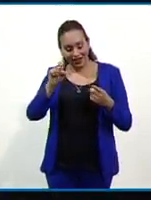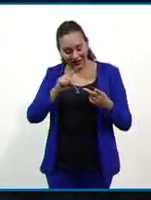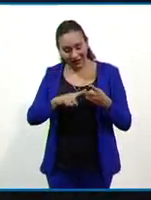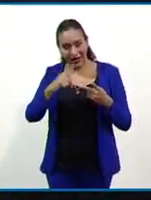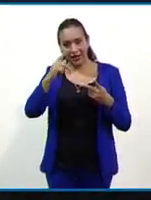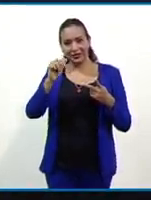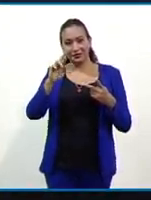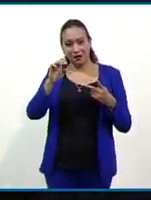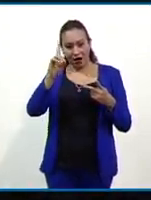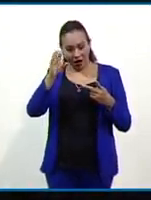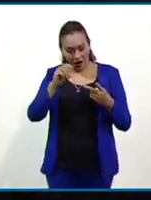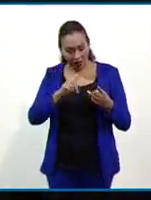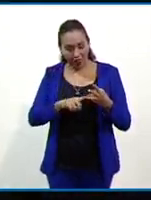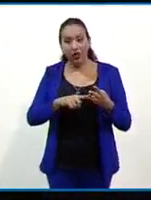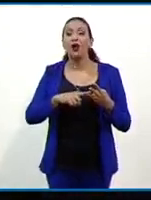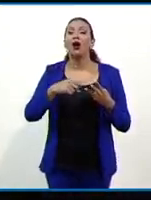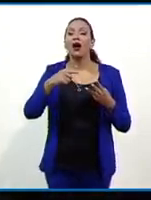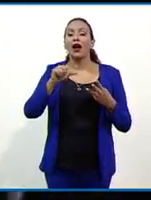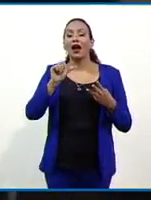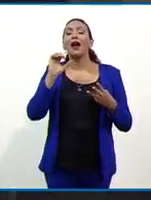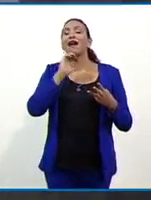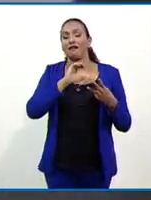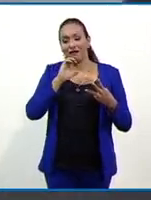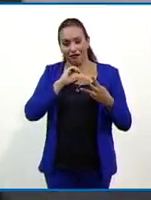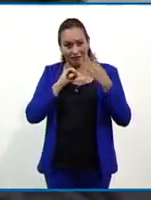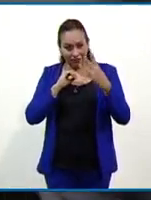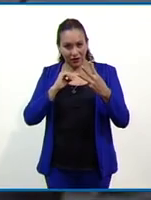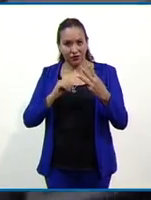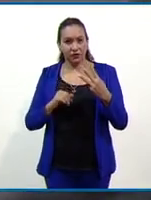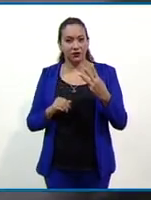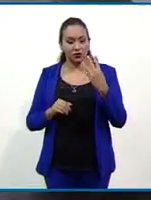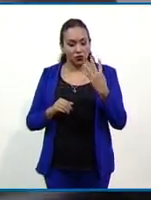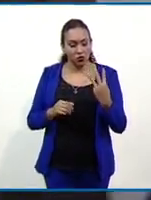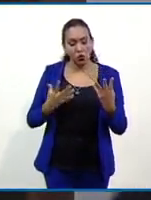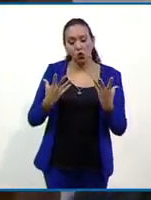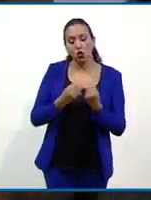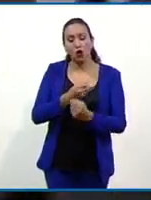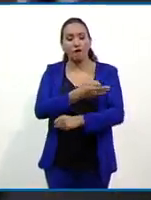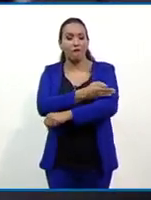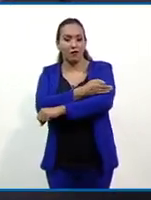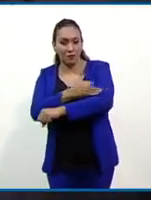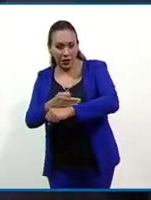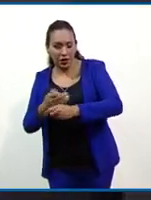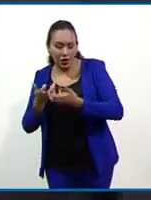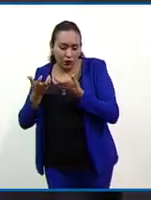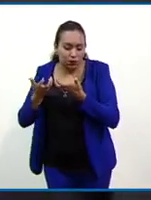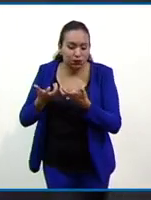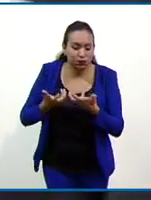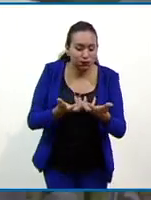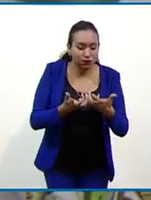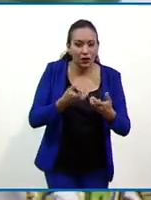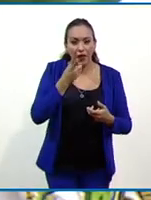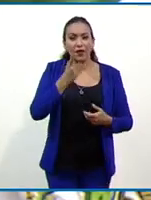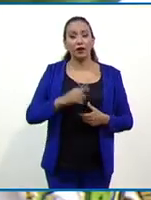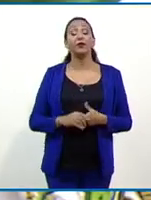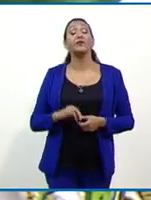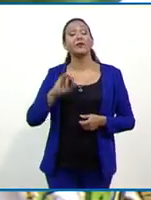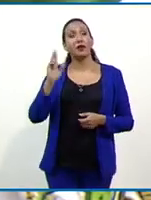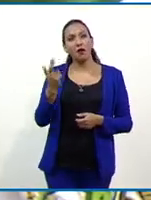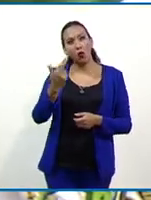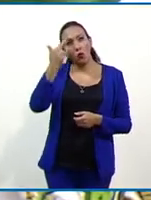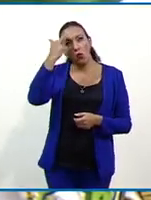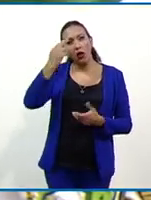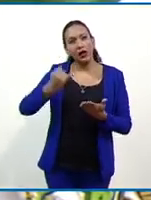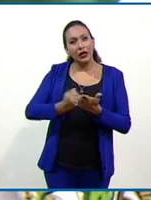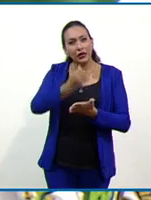Pardo Rebolledo y Juan Luis González Alcántara Carrancá, por familiares y amigos, recordó sentencias que han protegido derechos